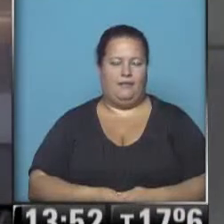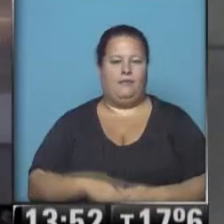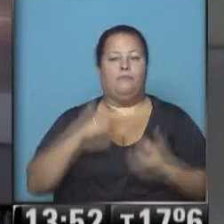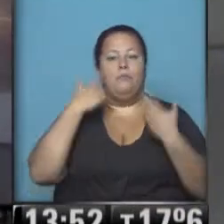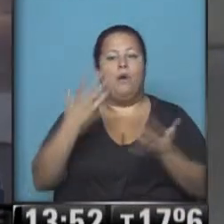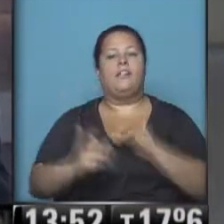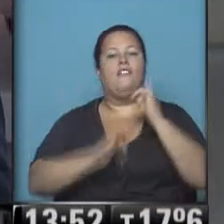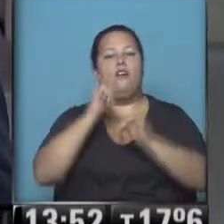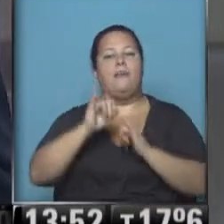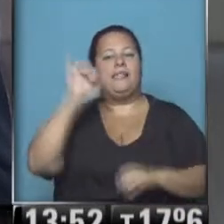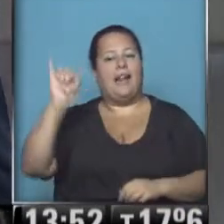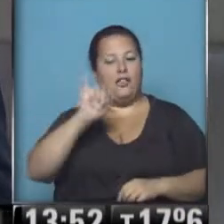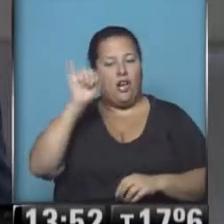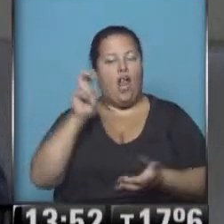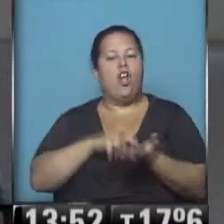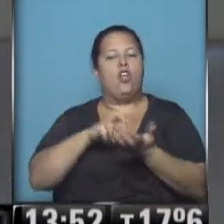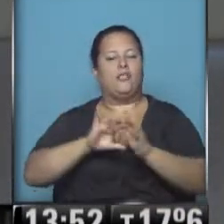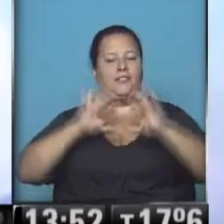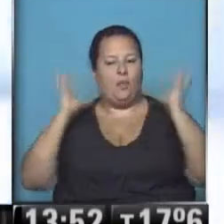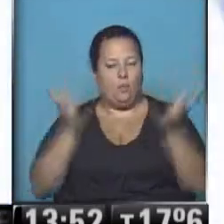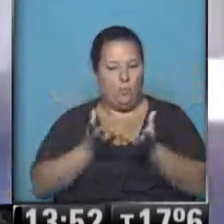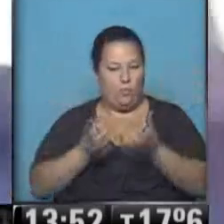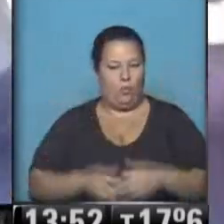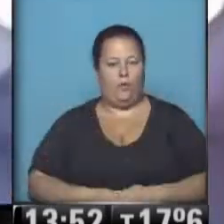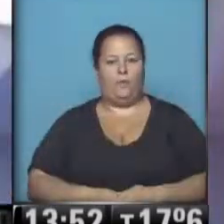Compartimos ahora información internacional, noticias del mundo.